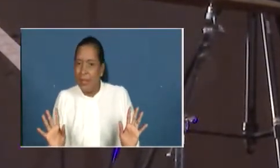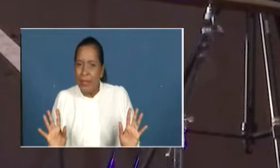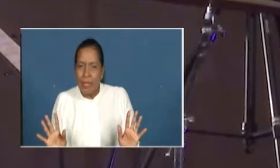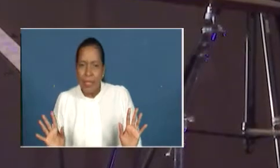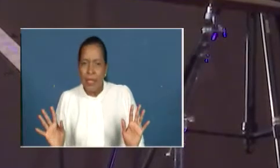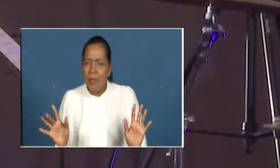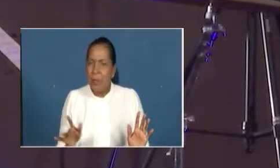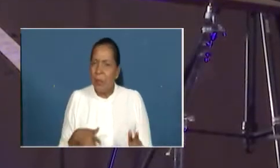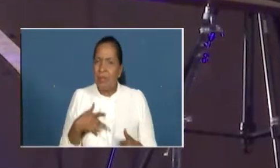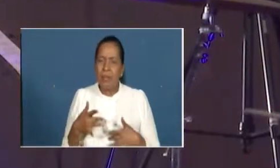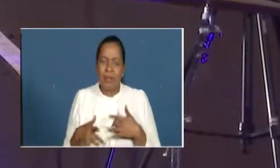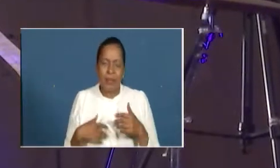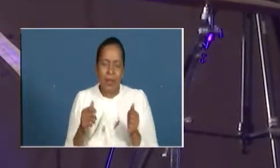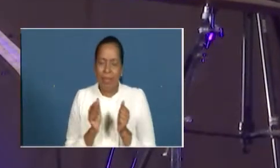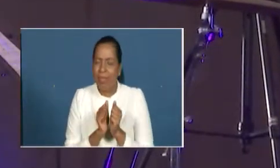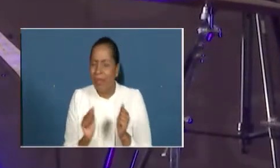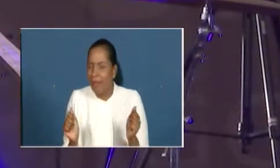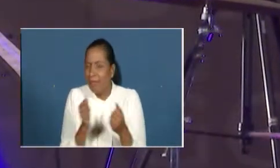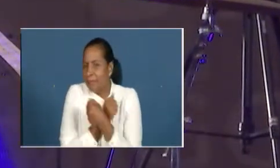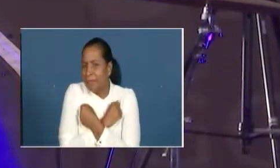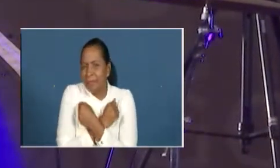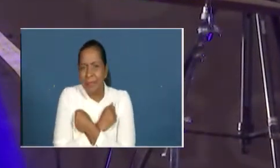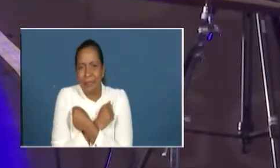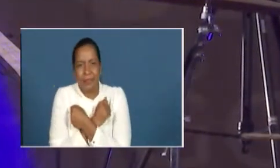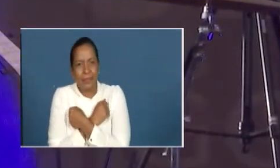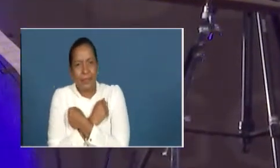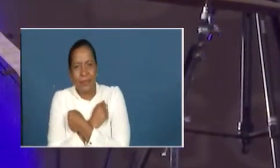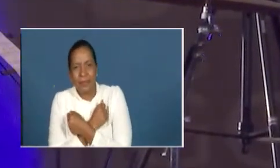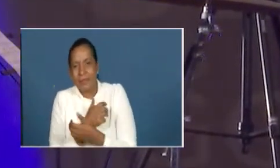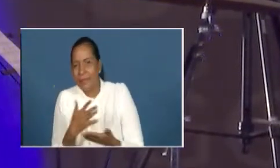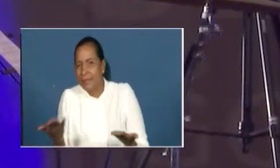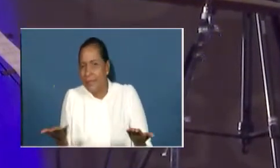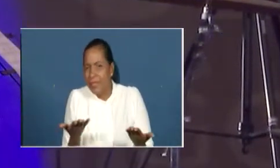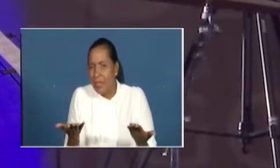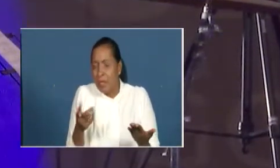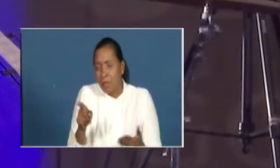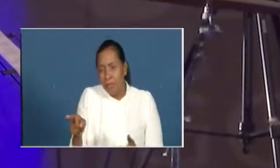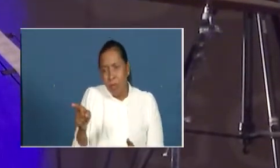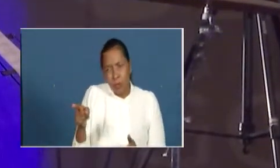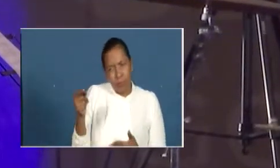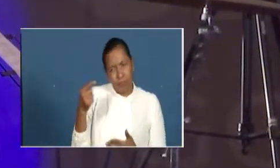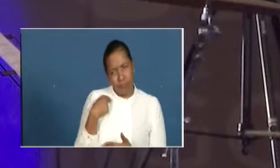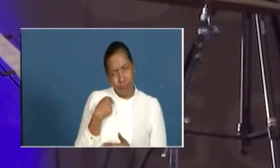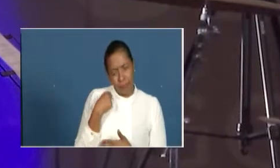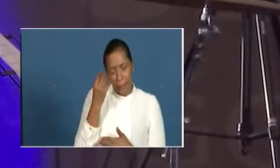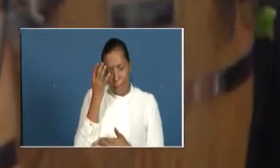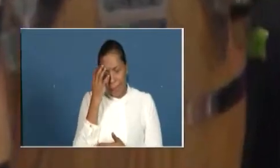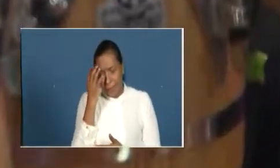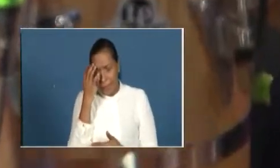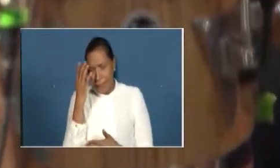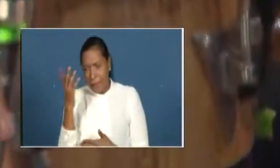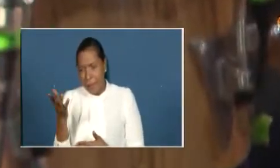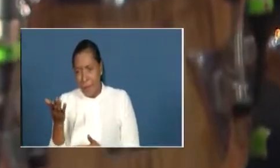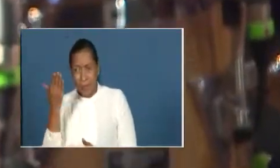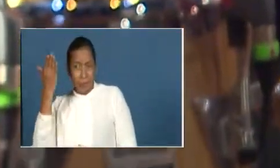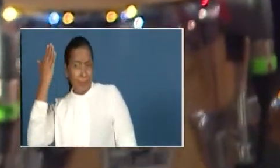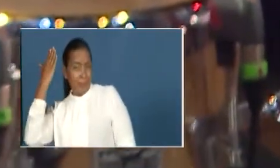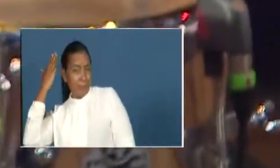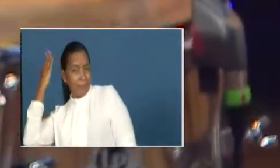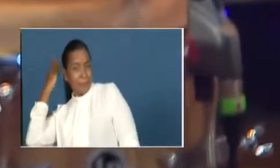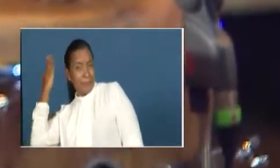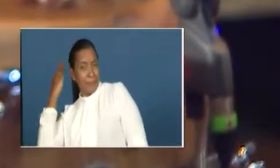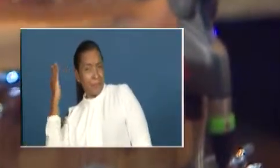Me dices que de todo estás arrepentida, que los errores del pasado